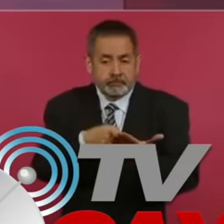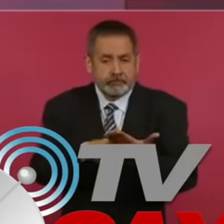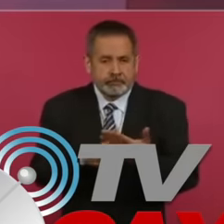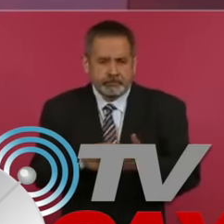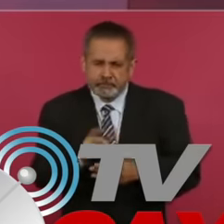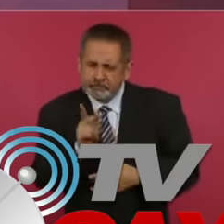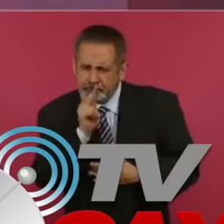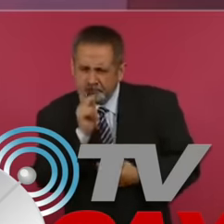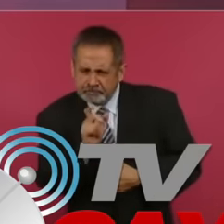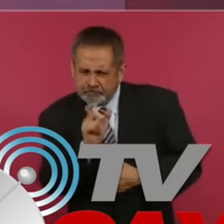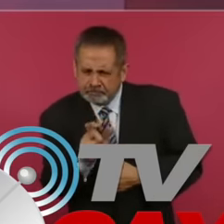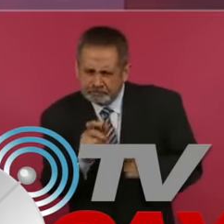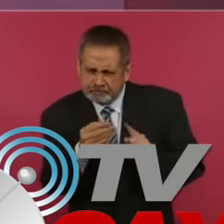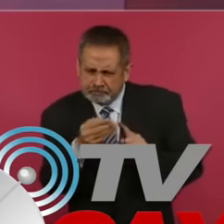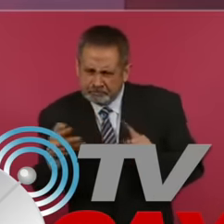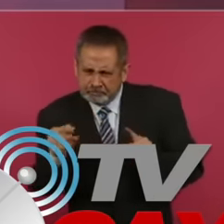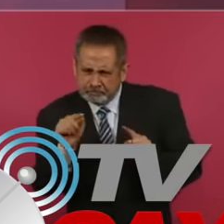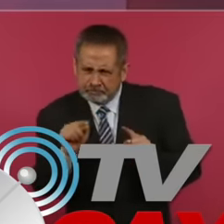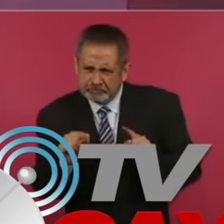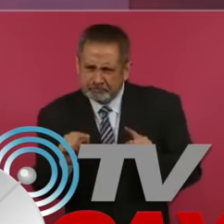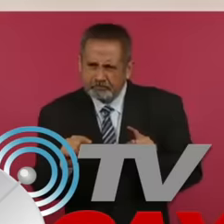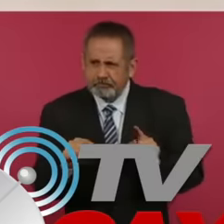aparece una cláusula